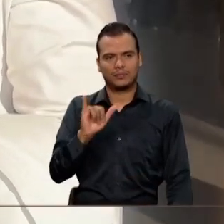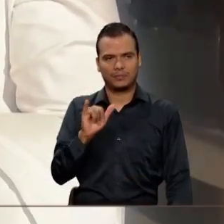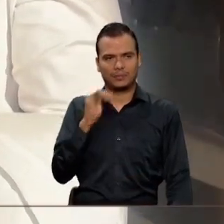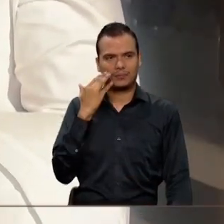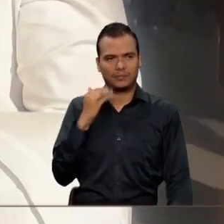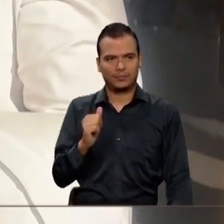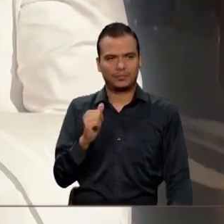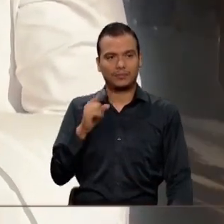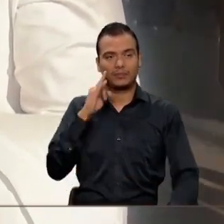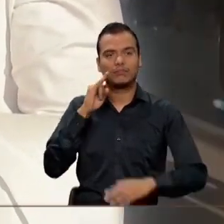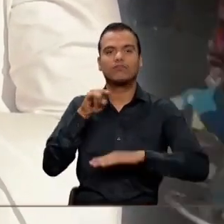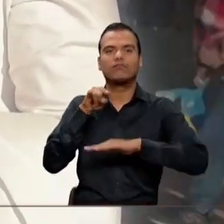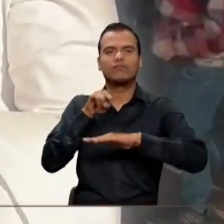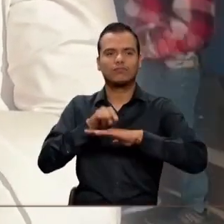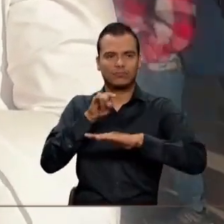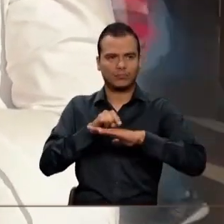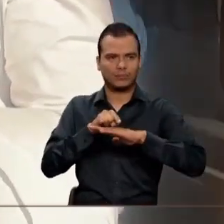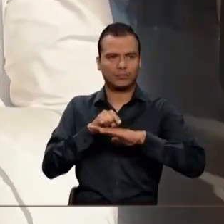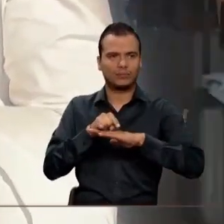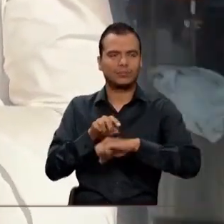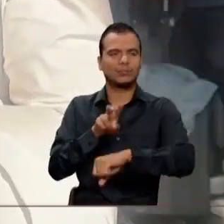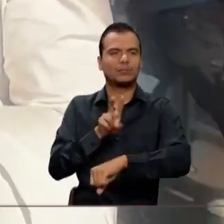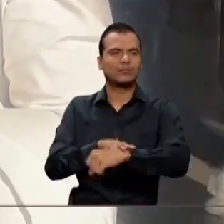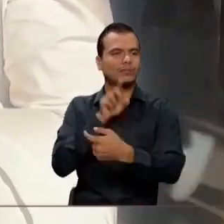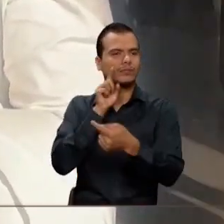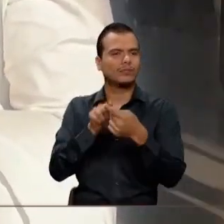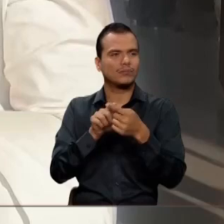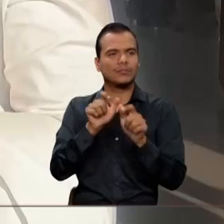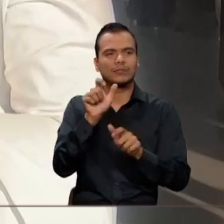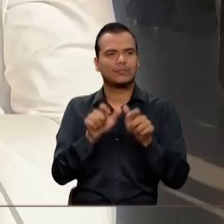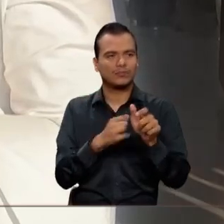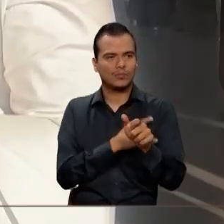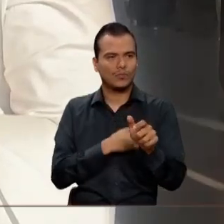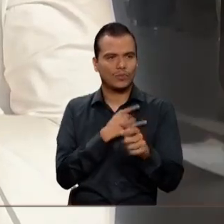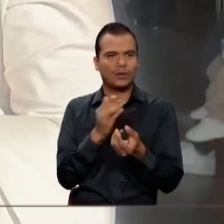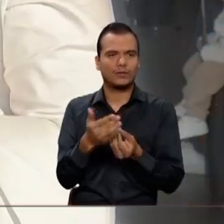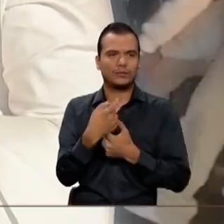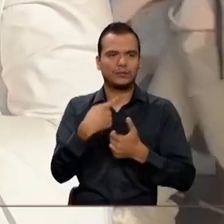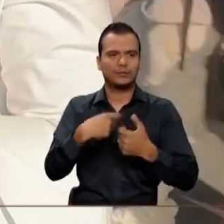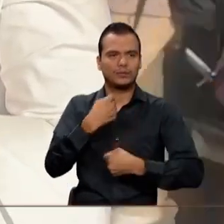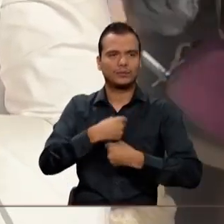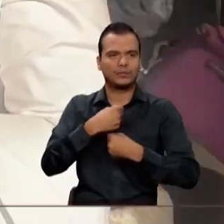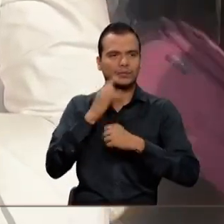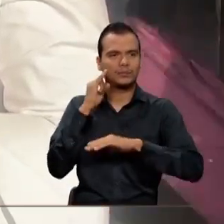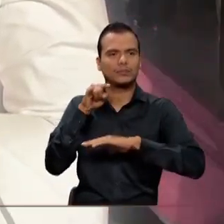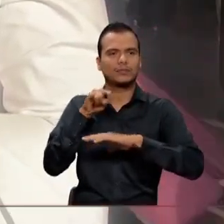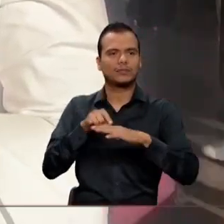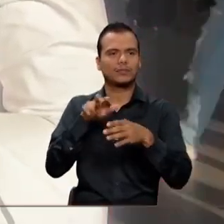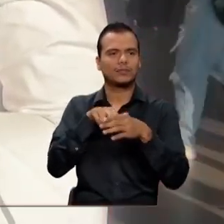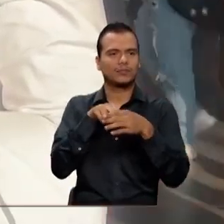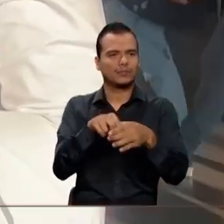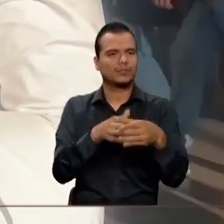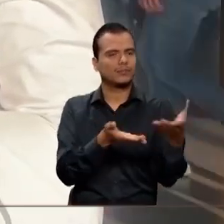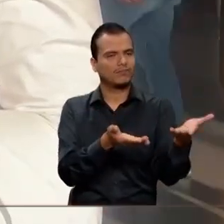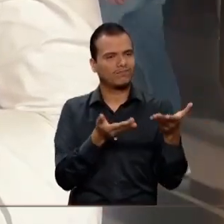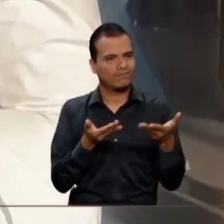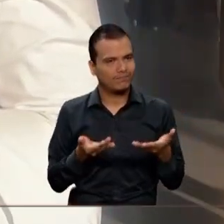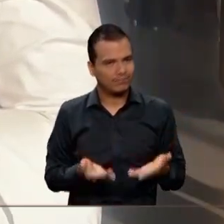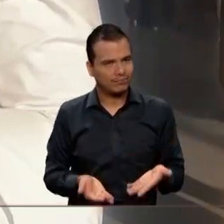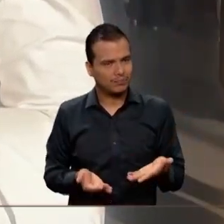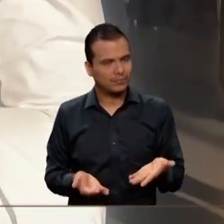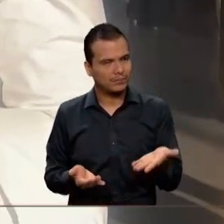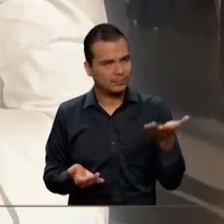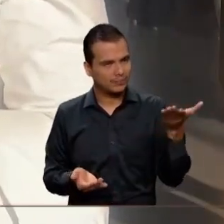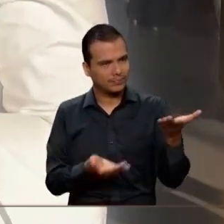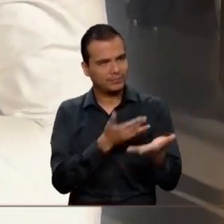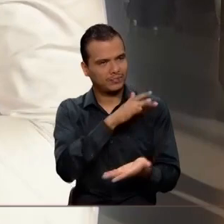la superintendente delegada para la protección de los usuarios de la Superintendencia Nacional de Transporte. Bienvenida, Nancy, y